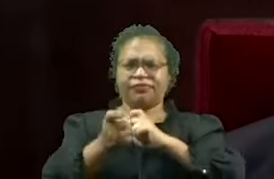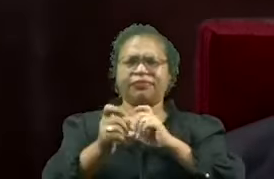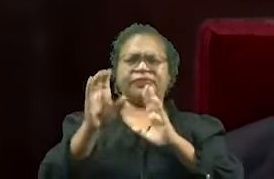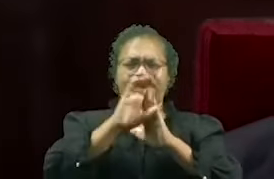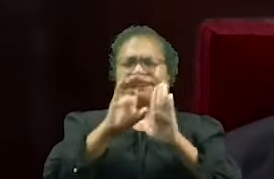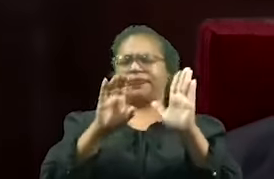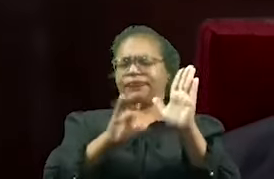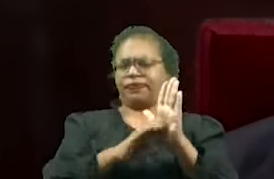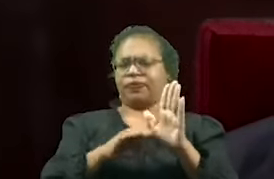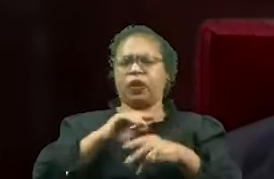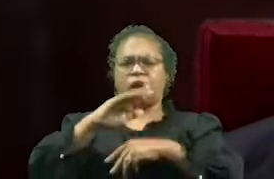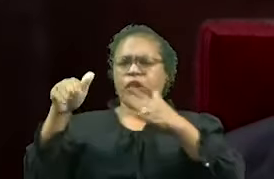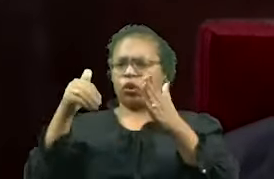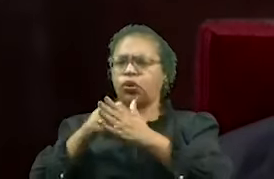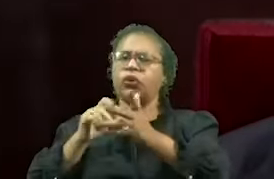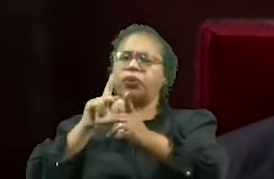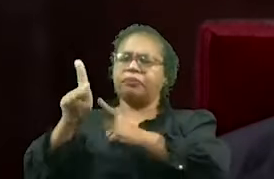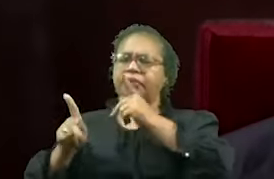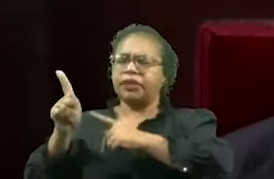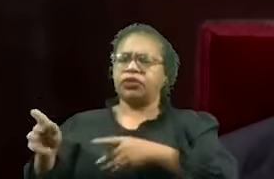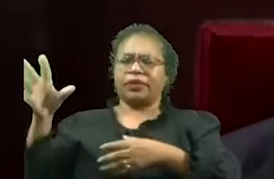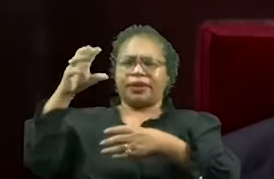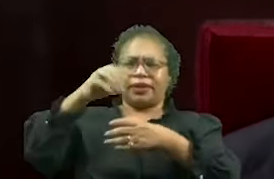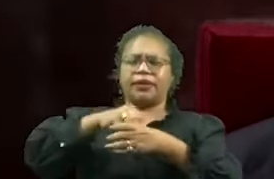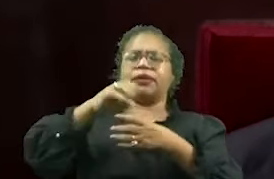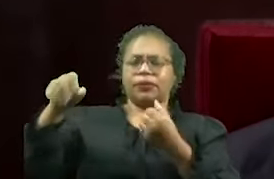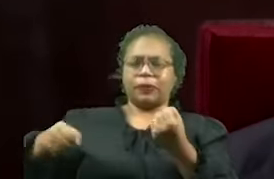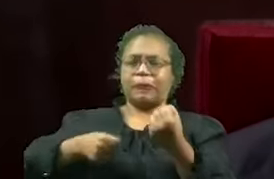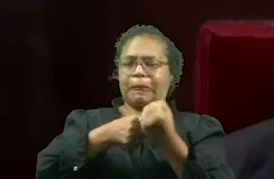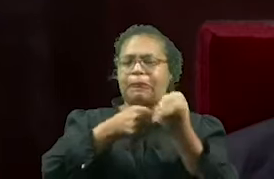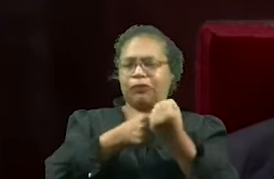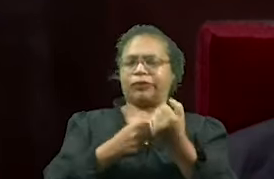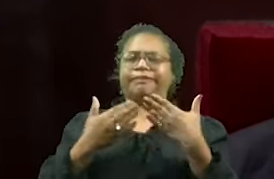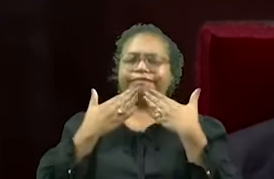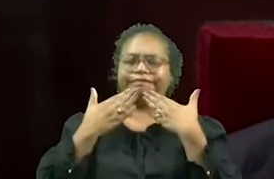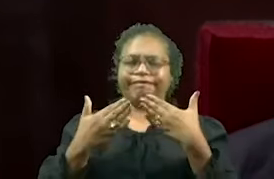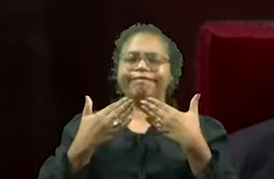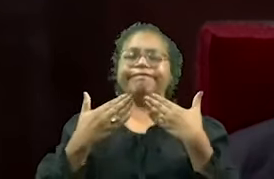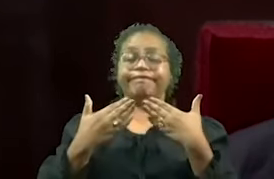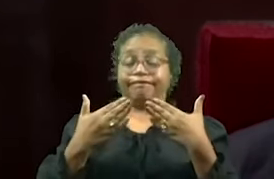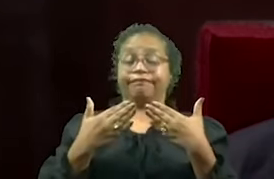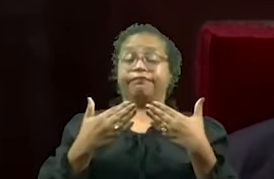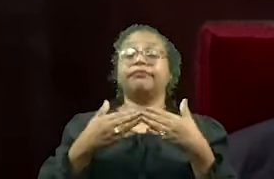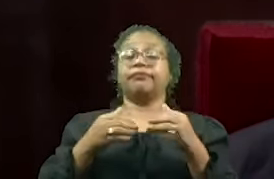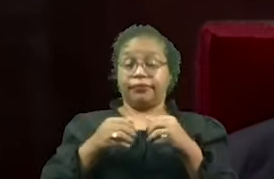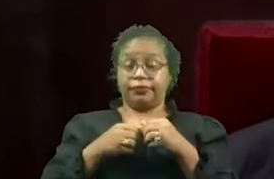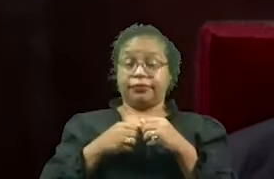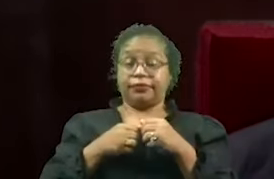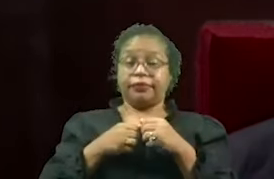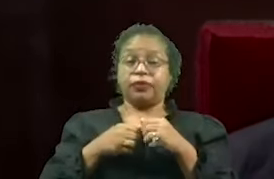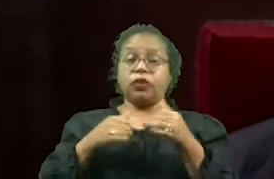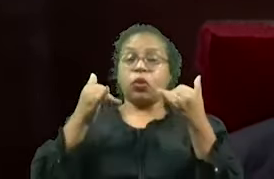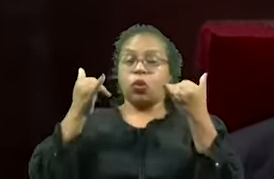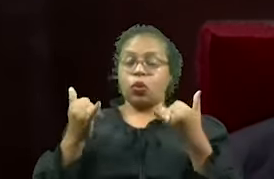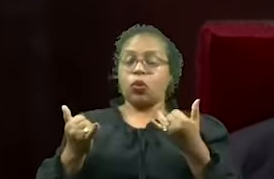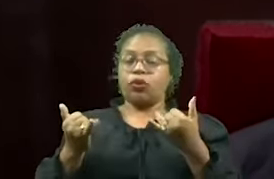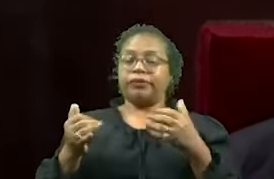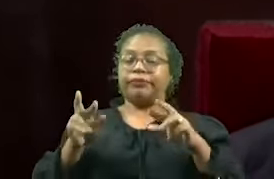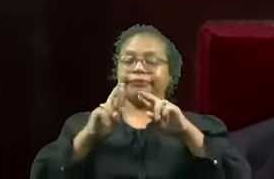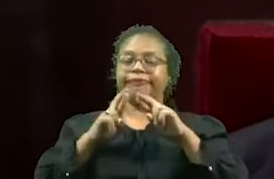integraron al proceso Hoy estamos reunidos aquí para celebrar y